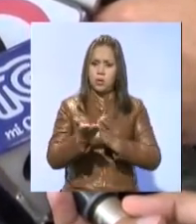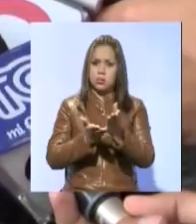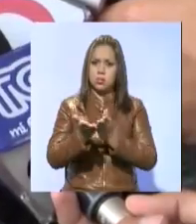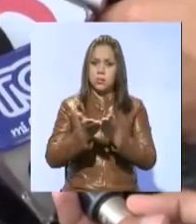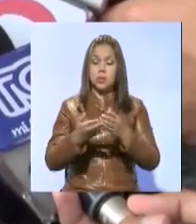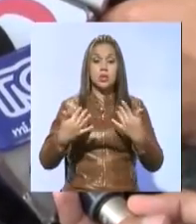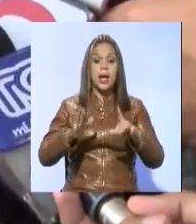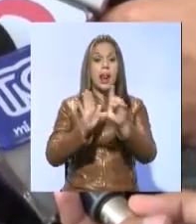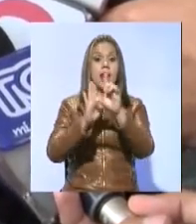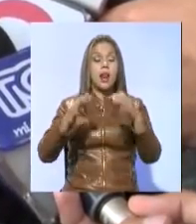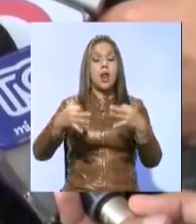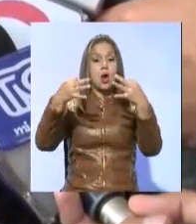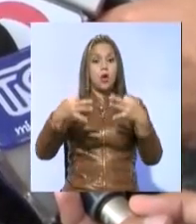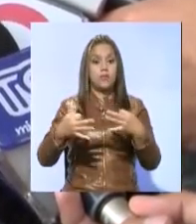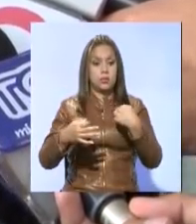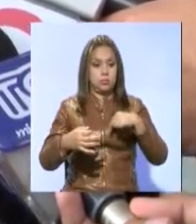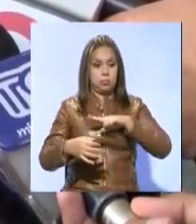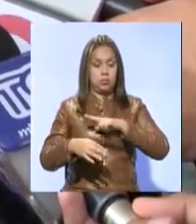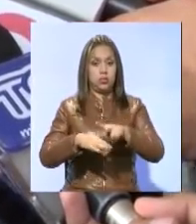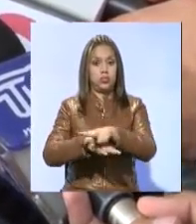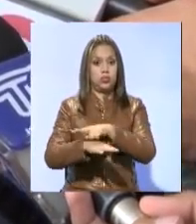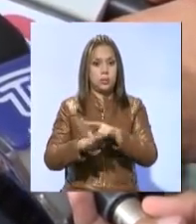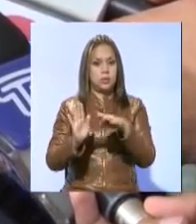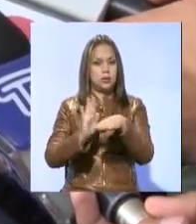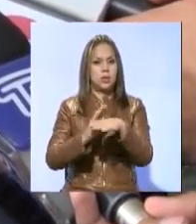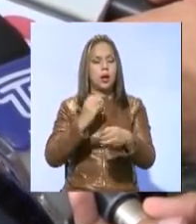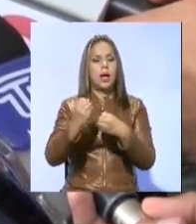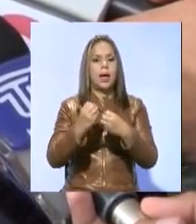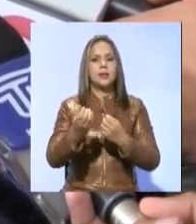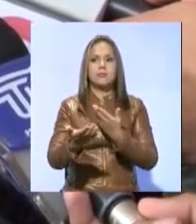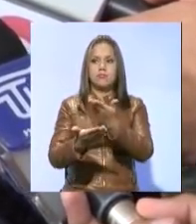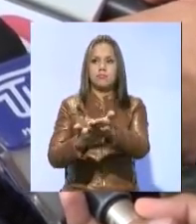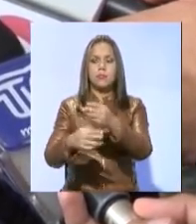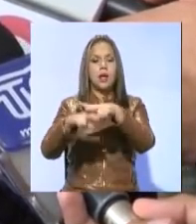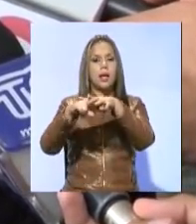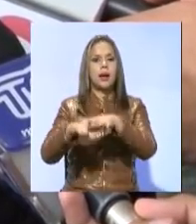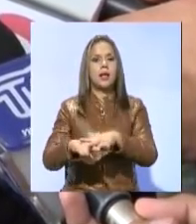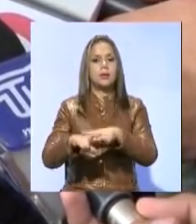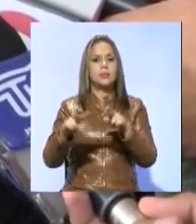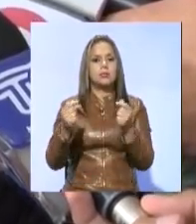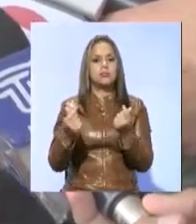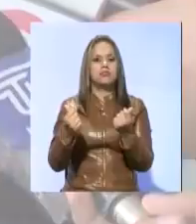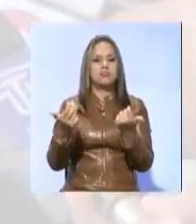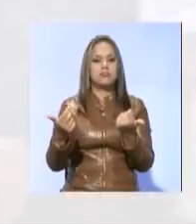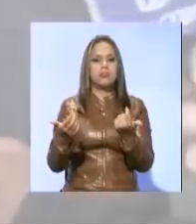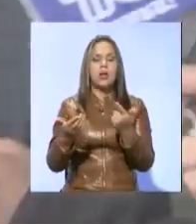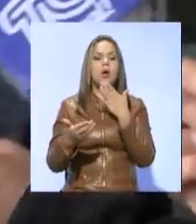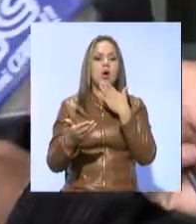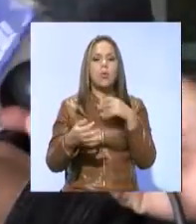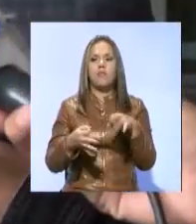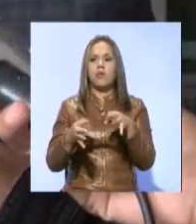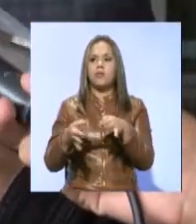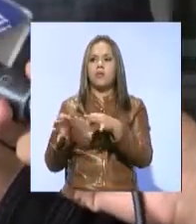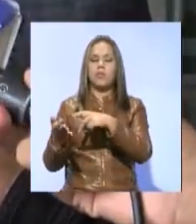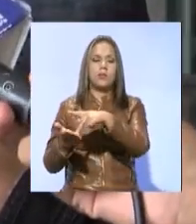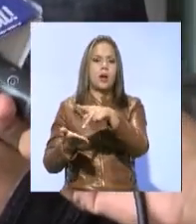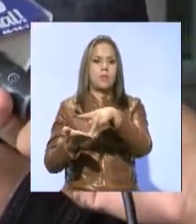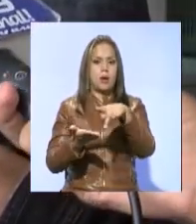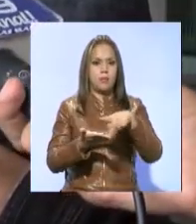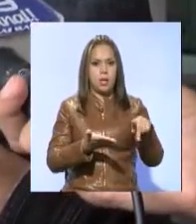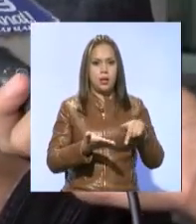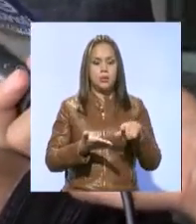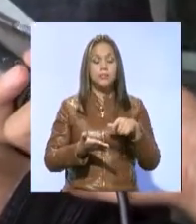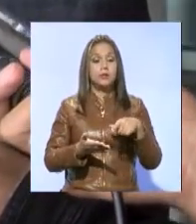ley, nosotros como Superintendencia de Bancos presentaremos un planteamiento de una revisión de los costos de los medios alternativos de pago. Estamos trabajando en las